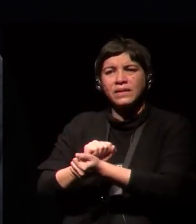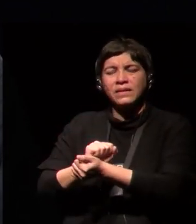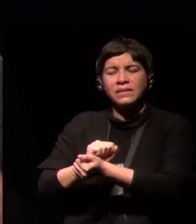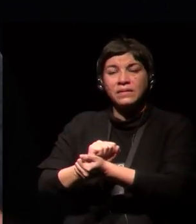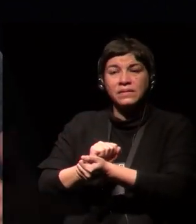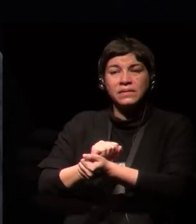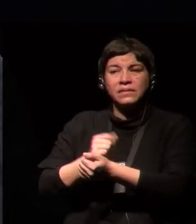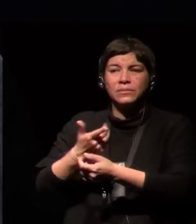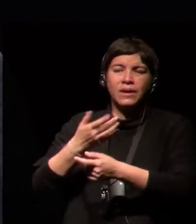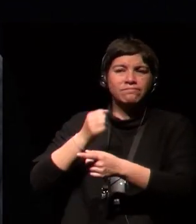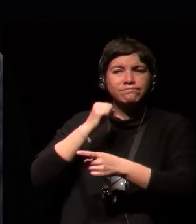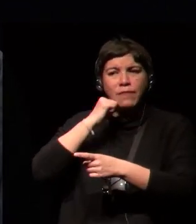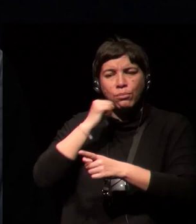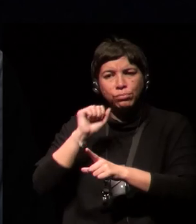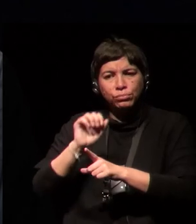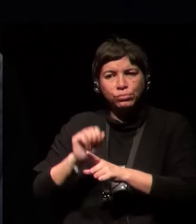final murió.